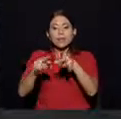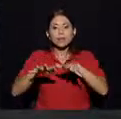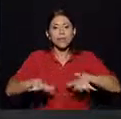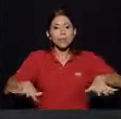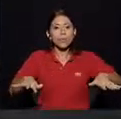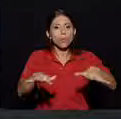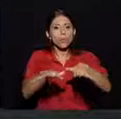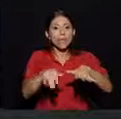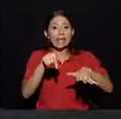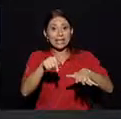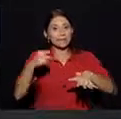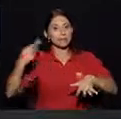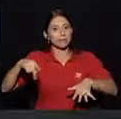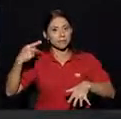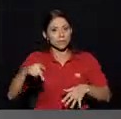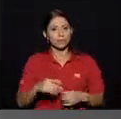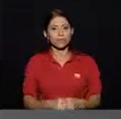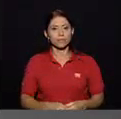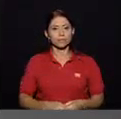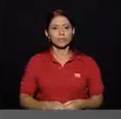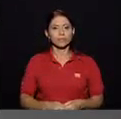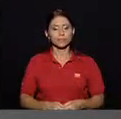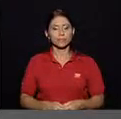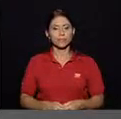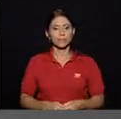tienen un fuerte componente de riesgo.